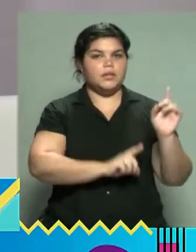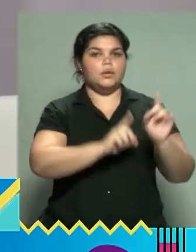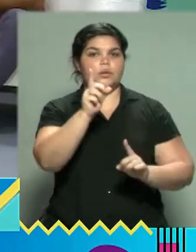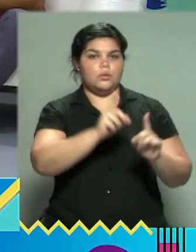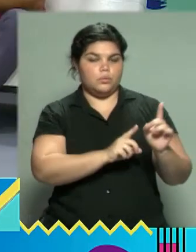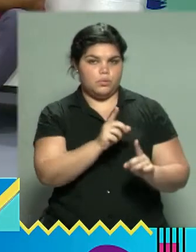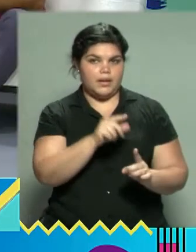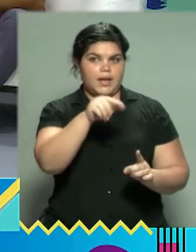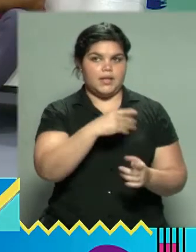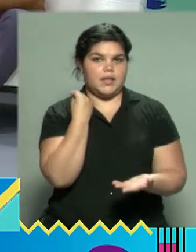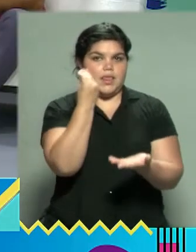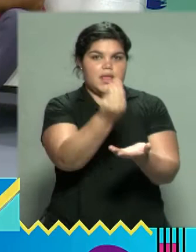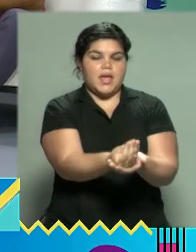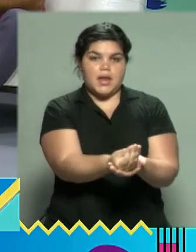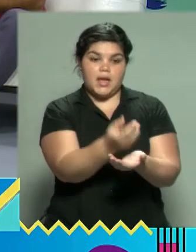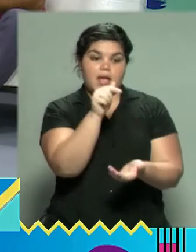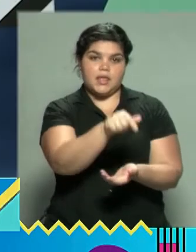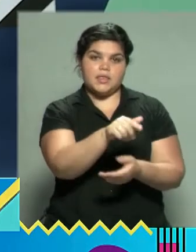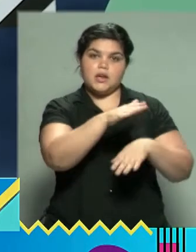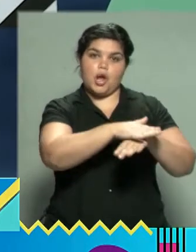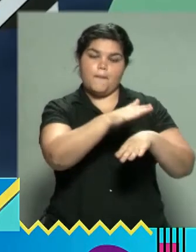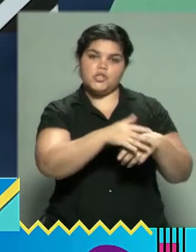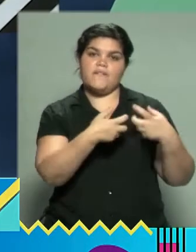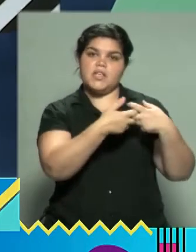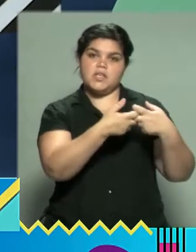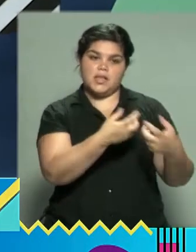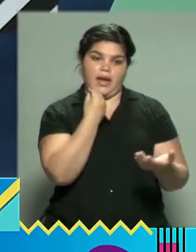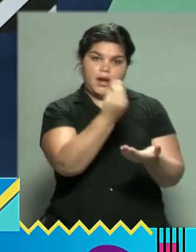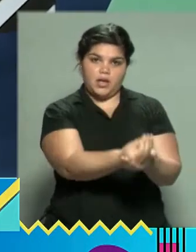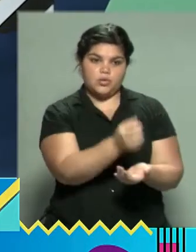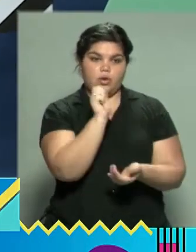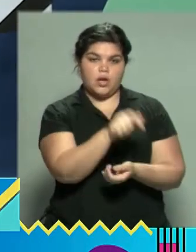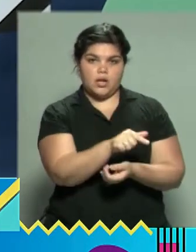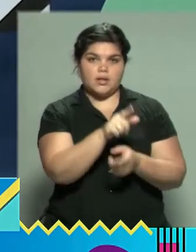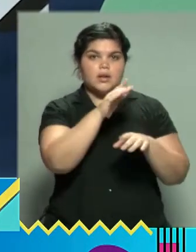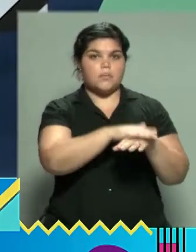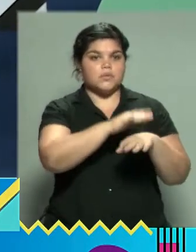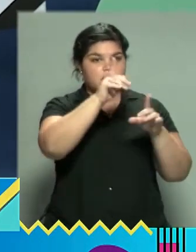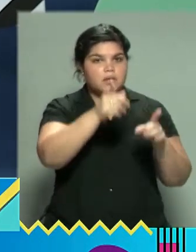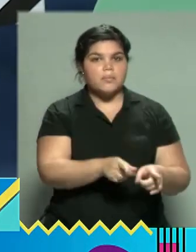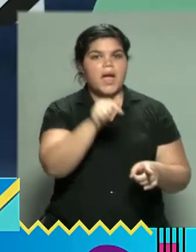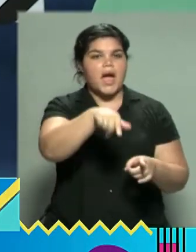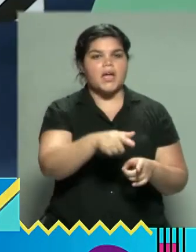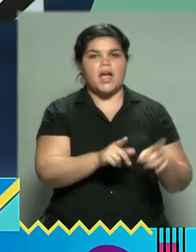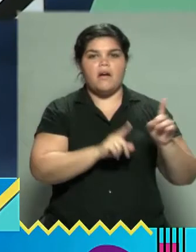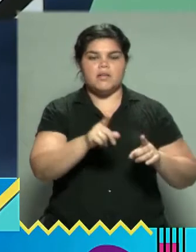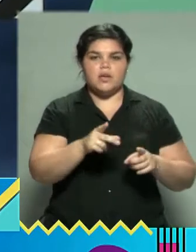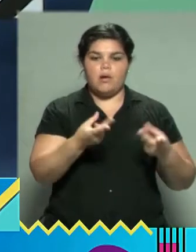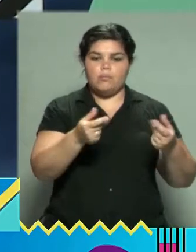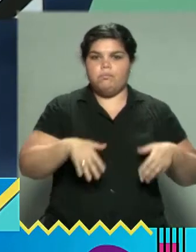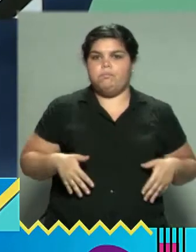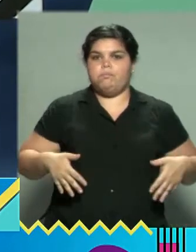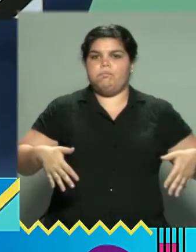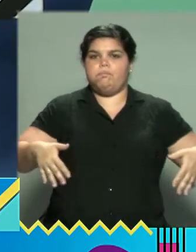dirigente que está a cargo del gremio, que está a cargo del sindicato, que hoy lo que tiene que ver con el enriquecimiento ilícito o esto